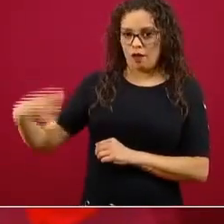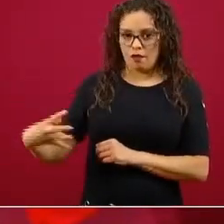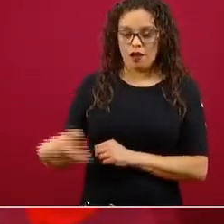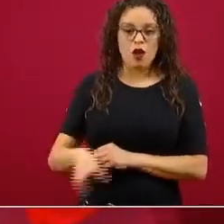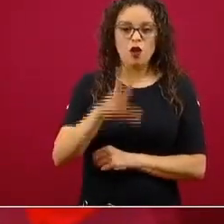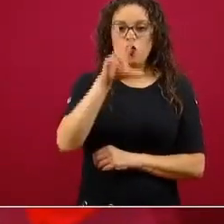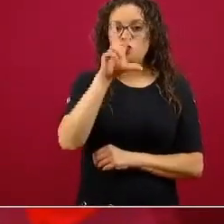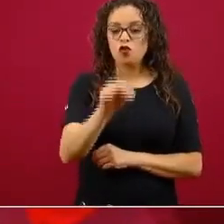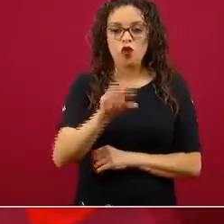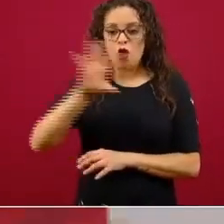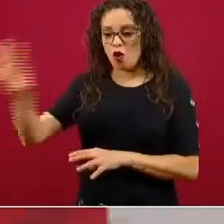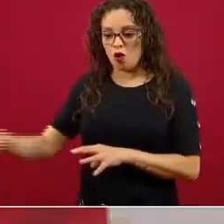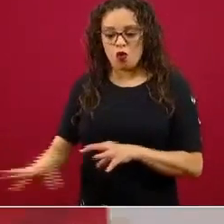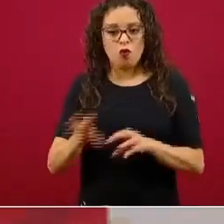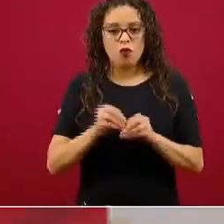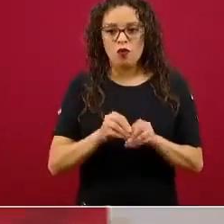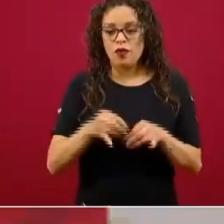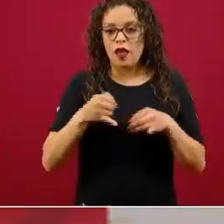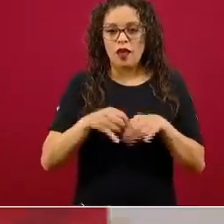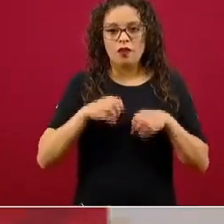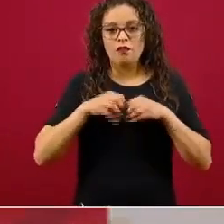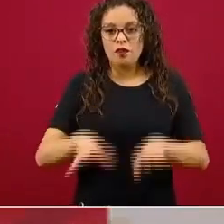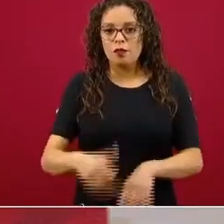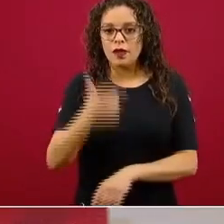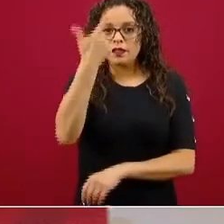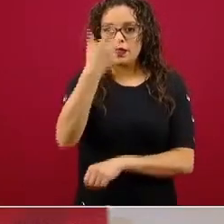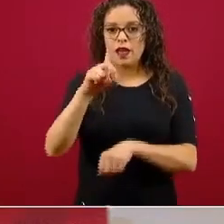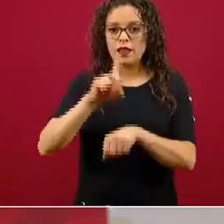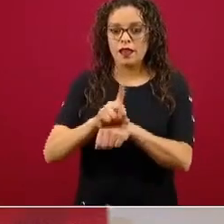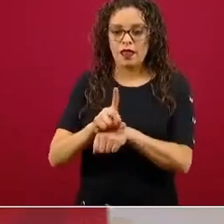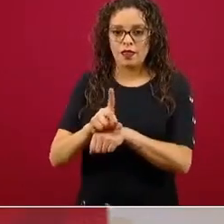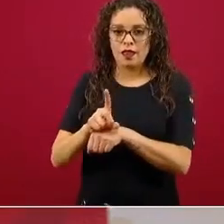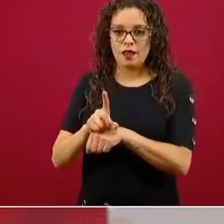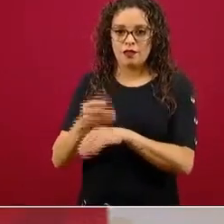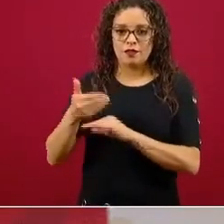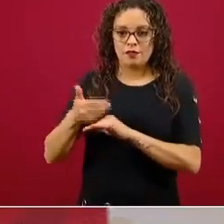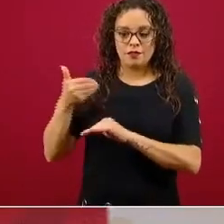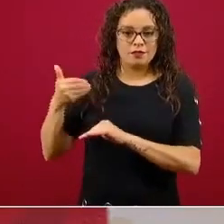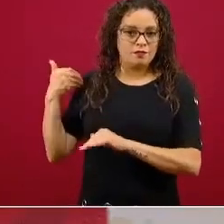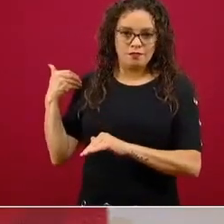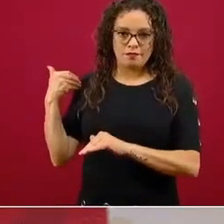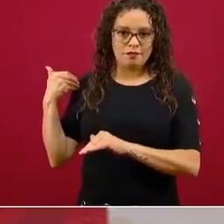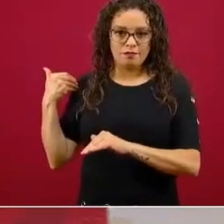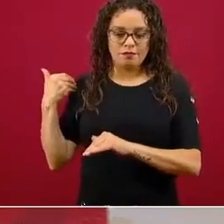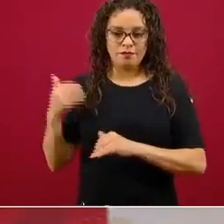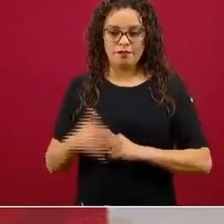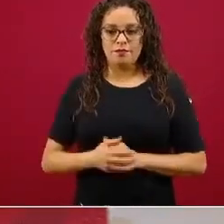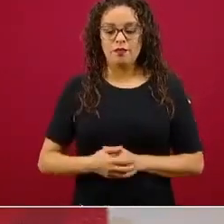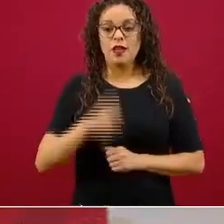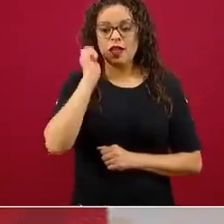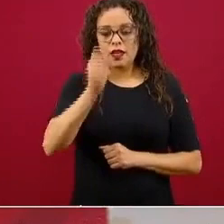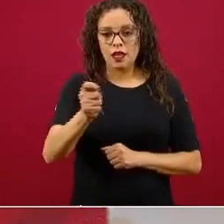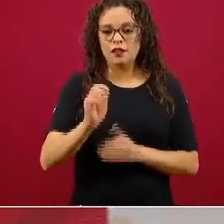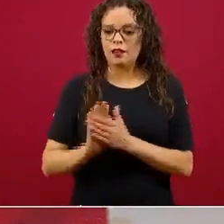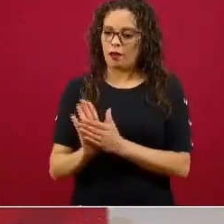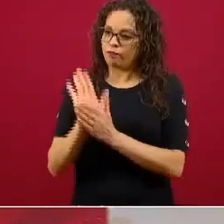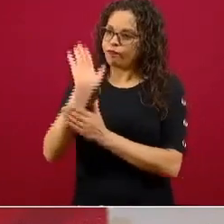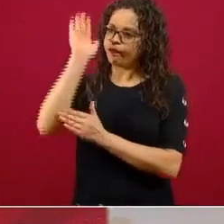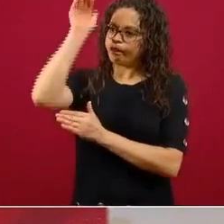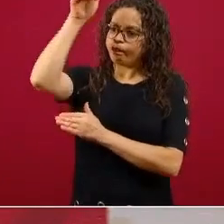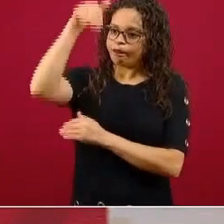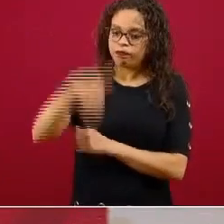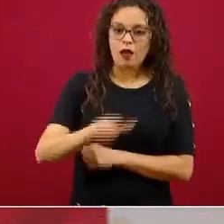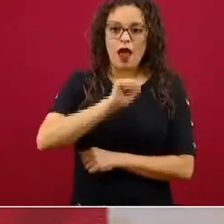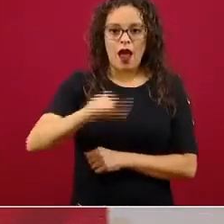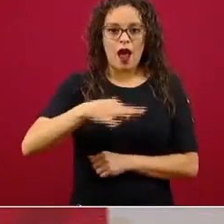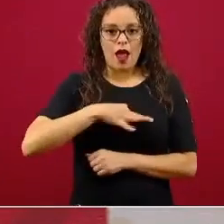las 2 curvas epidémicas que son relevantes para el semáforo. Existen muchas otras curvas epidémicas. Y la evaluación